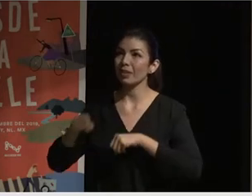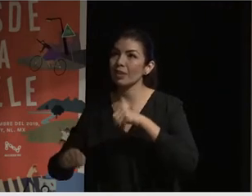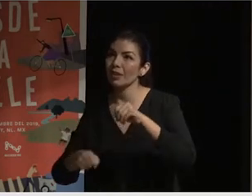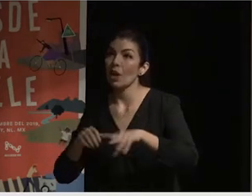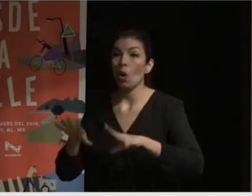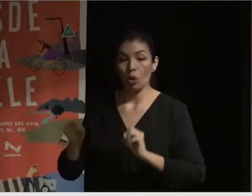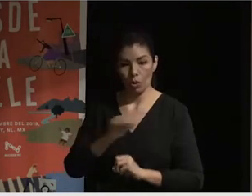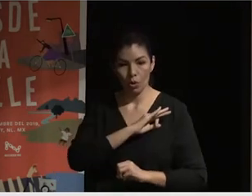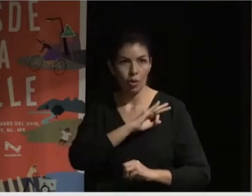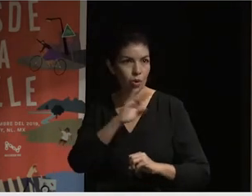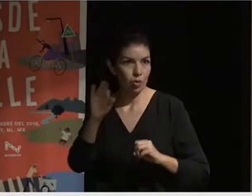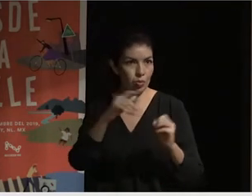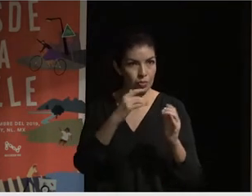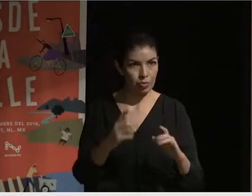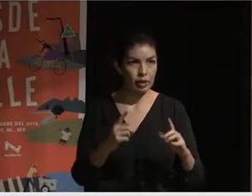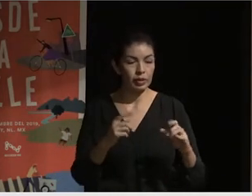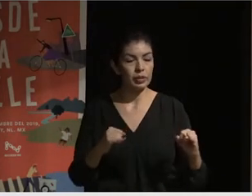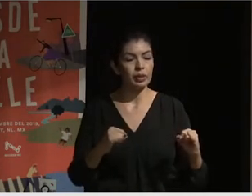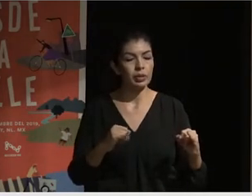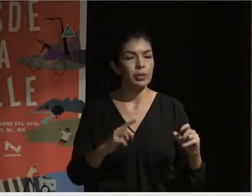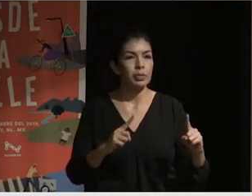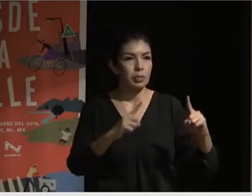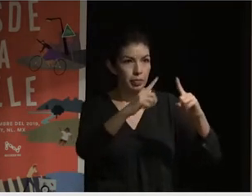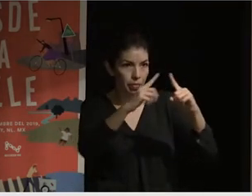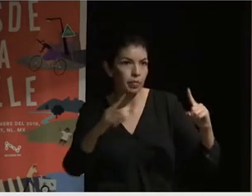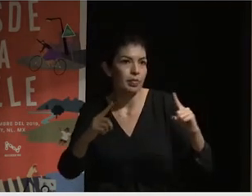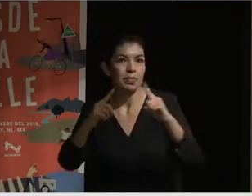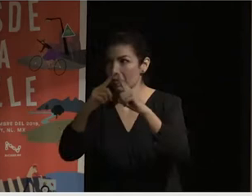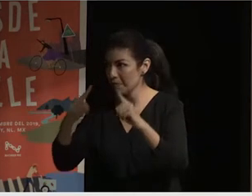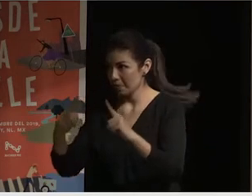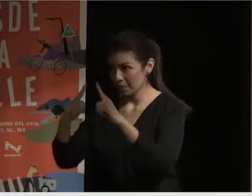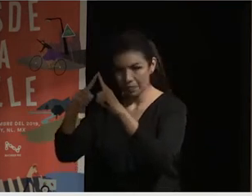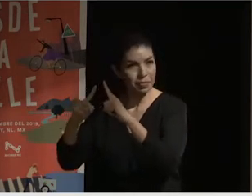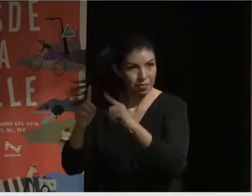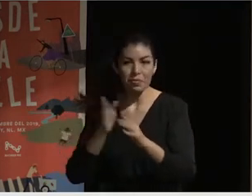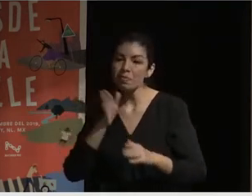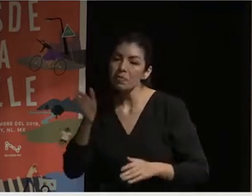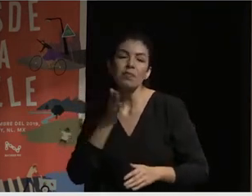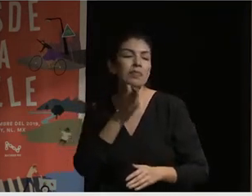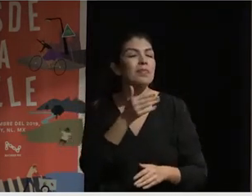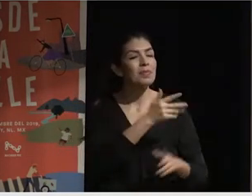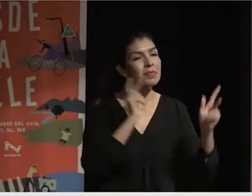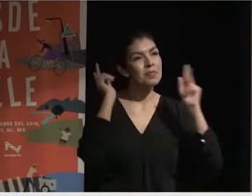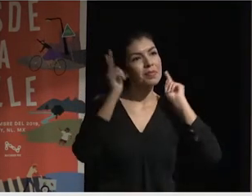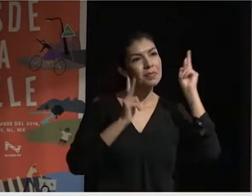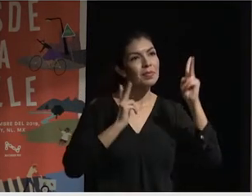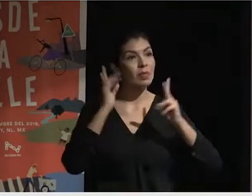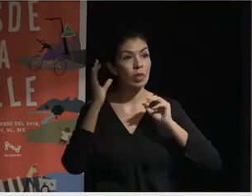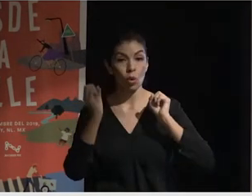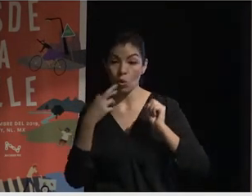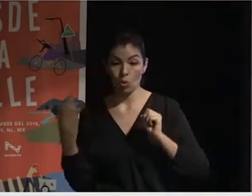de sus iglesias o cruza la ciudad en tan solo unos minutos gracias al tren ligero. tu imaginación te llevará hasta donde tú